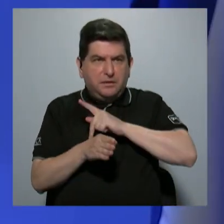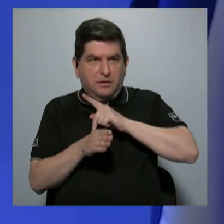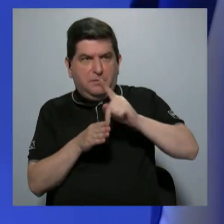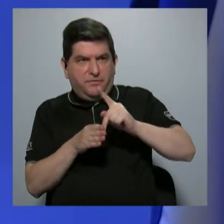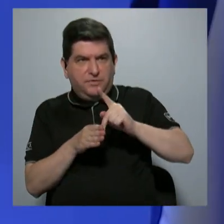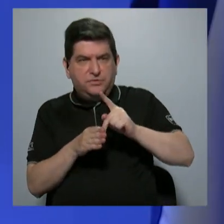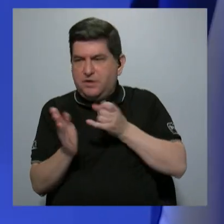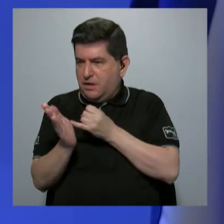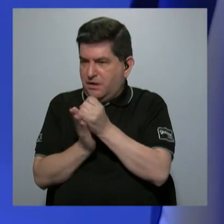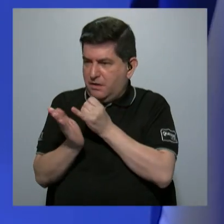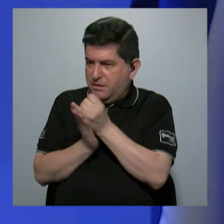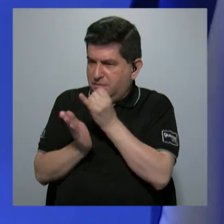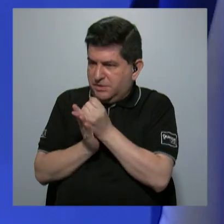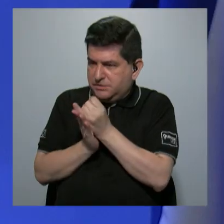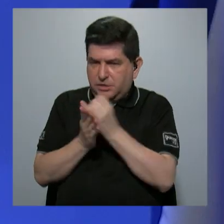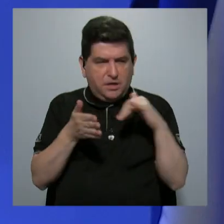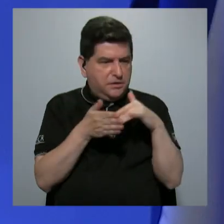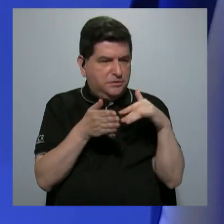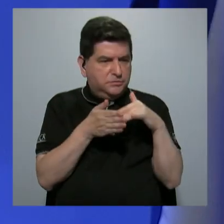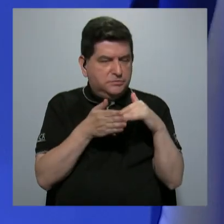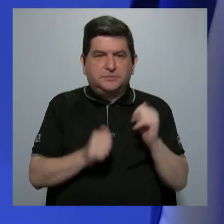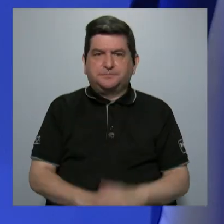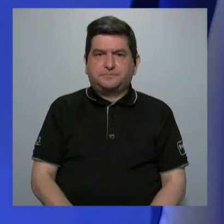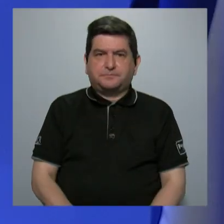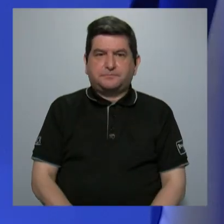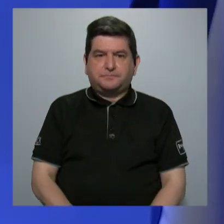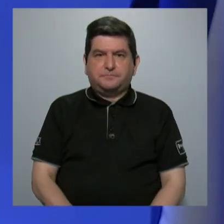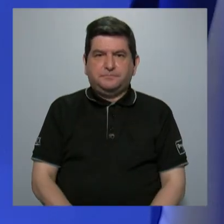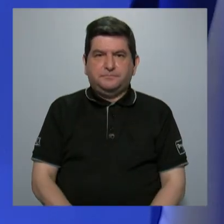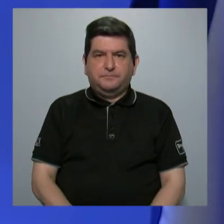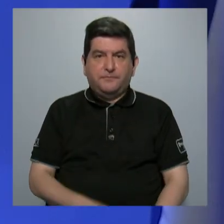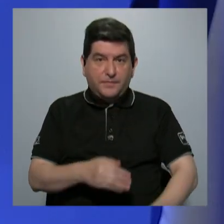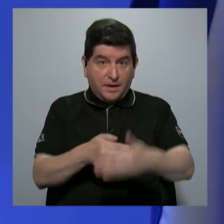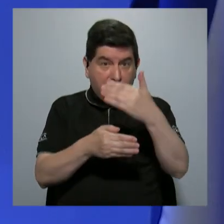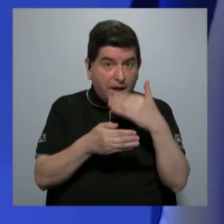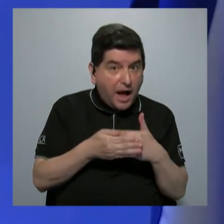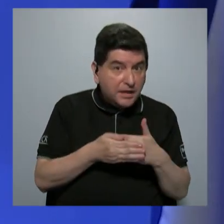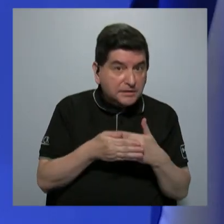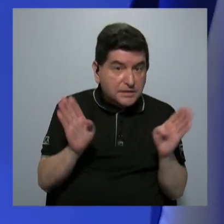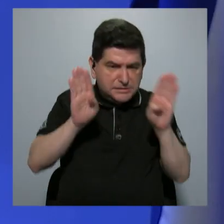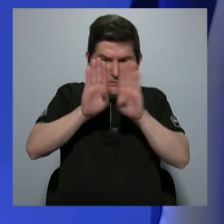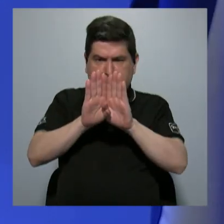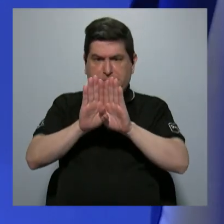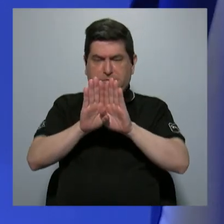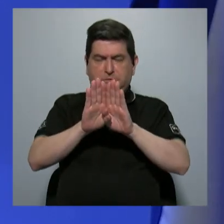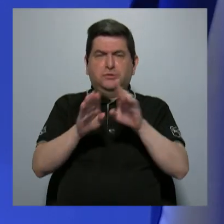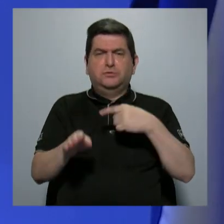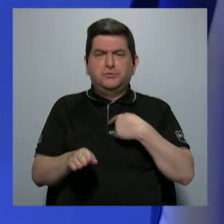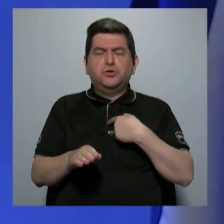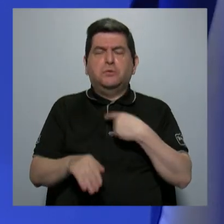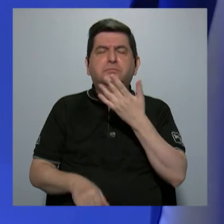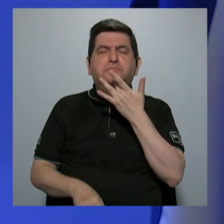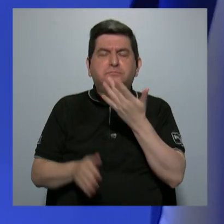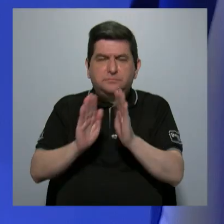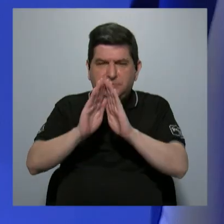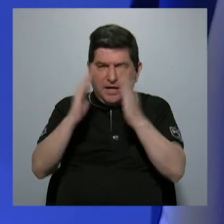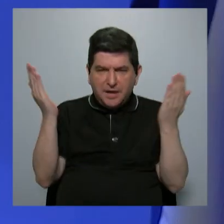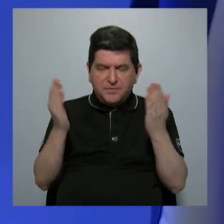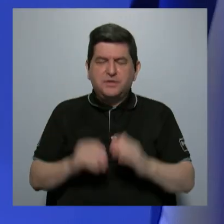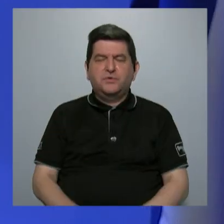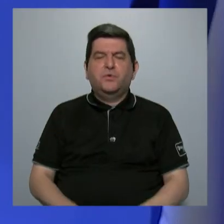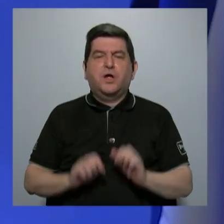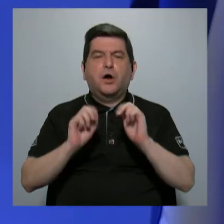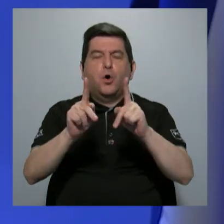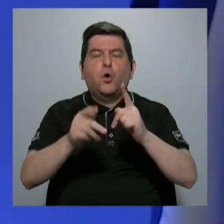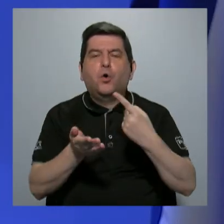cómo investigamos, cómo estudiamos. Antes de cerrarnos, yo abriría las oportunidades de